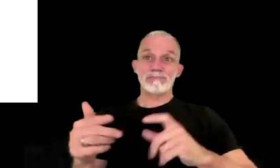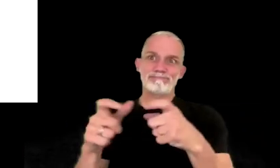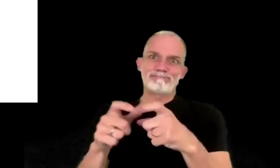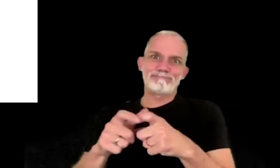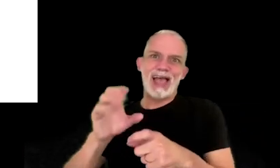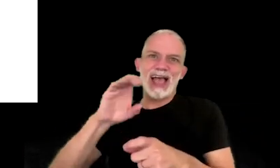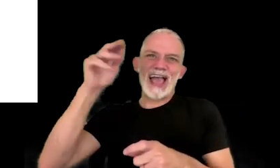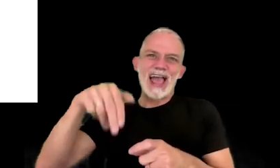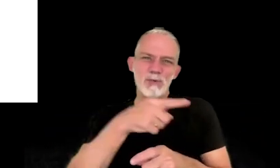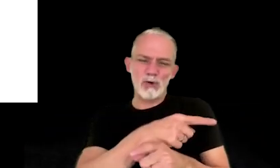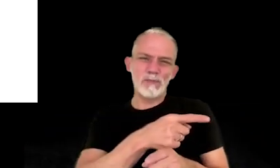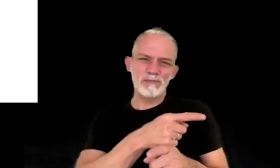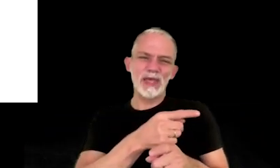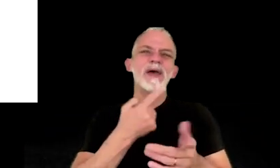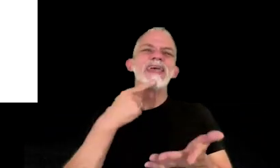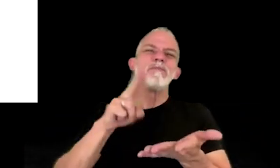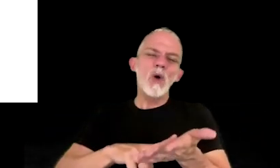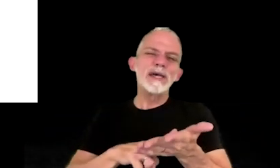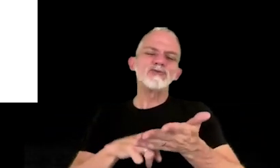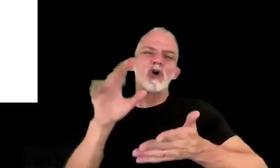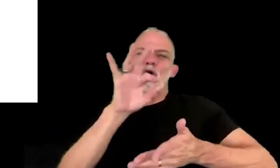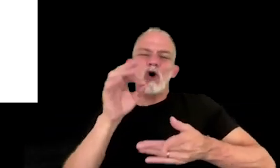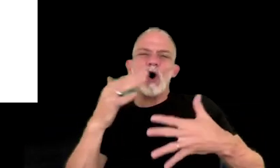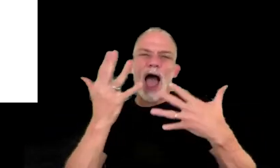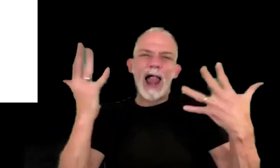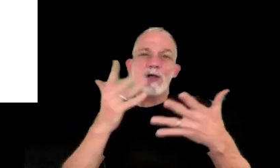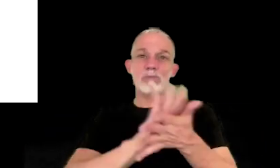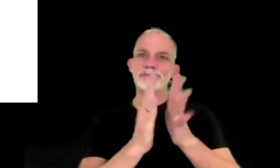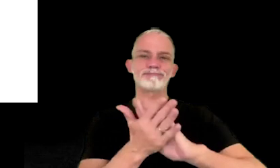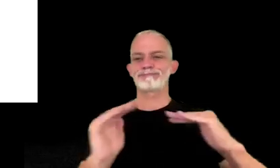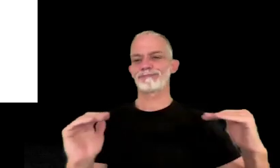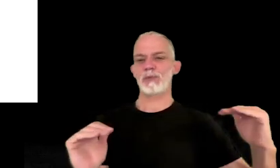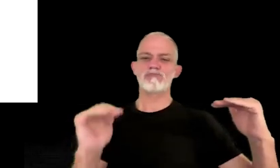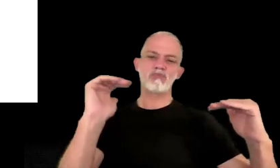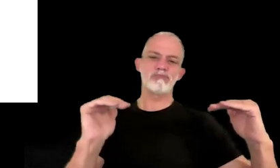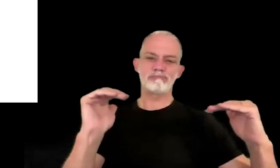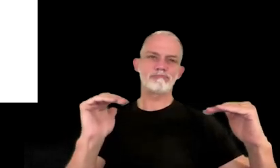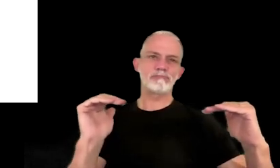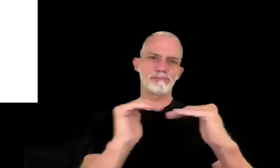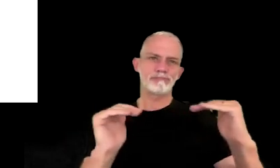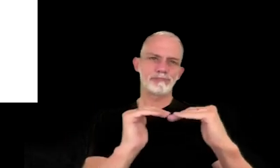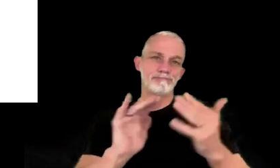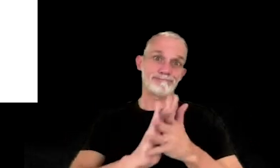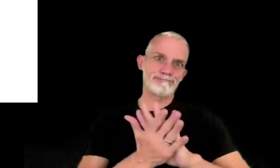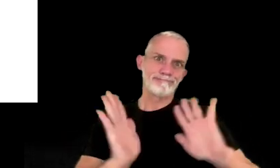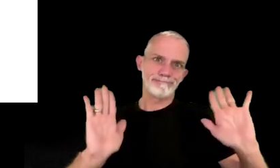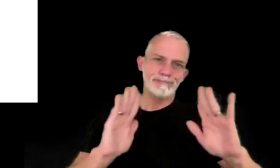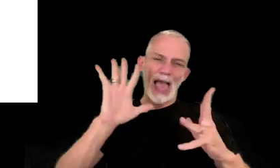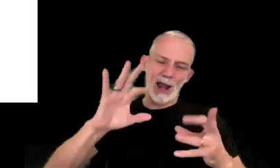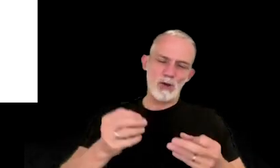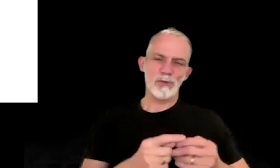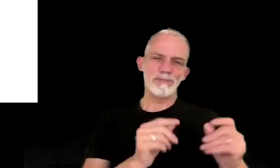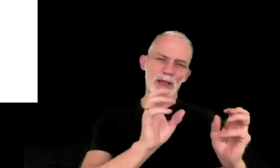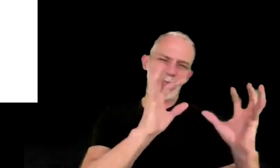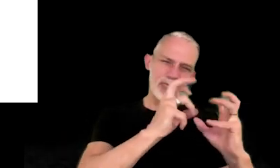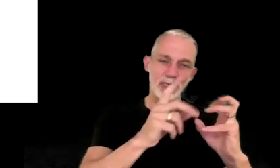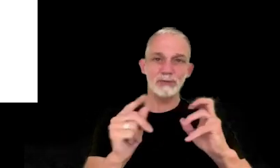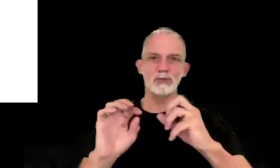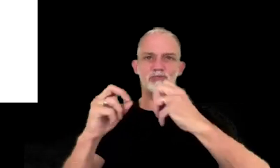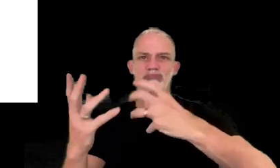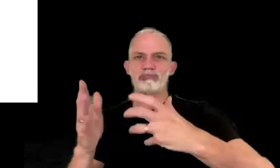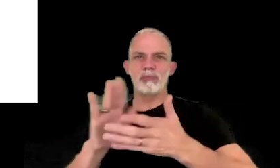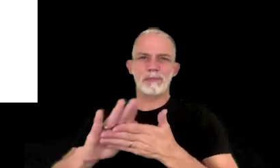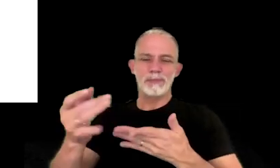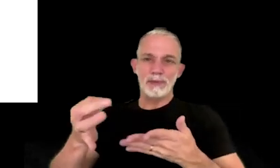su lado, o un tributo ambiental, o un bono verde. Esto es lo que se viene, que es lo que hay que